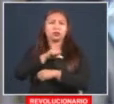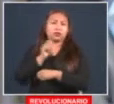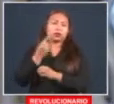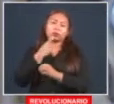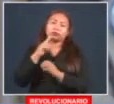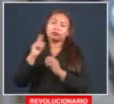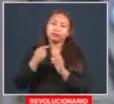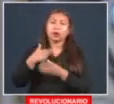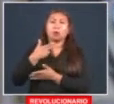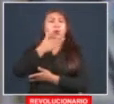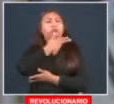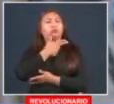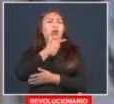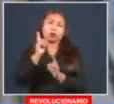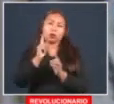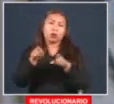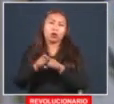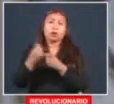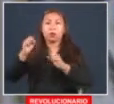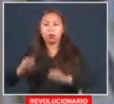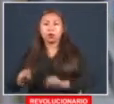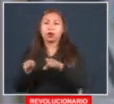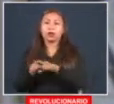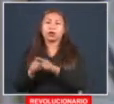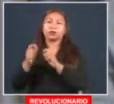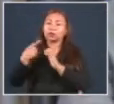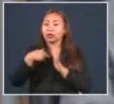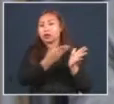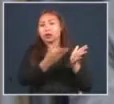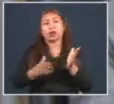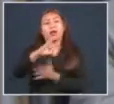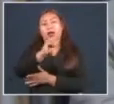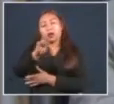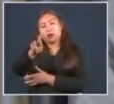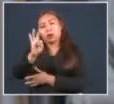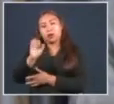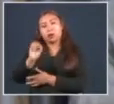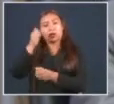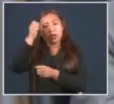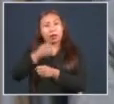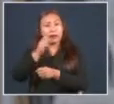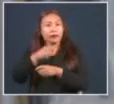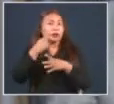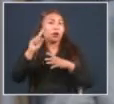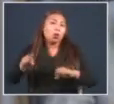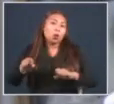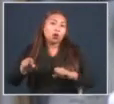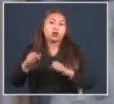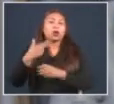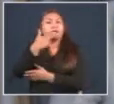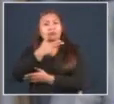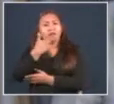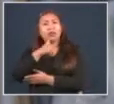delincuente y tienen que probarlo y lo van a tener que probar en la corte, porque no entiendo cómo un delincuente puede tener 16 años